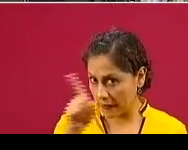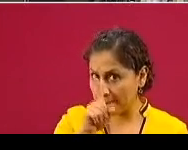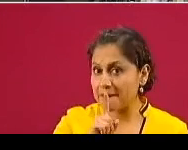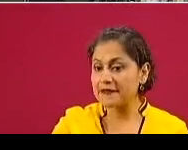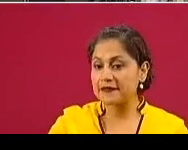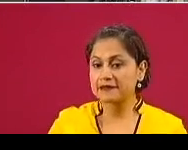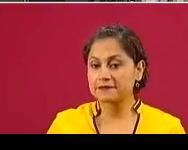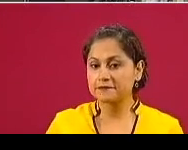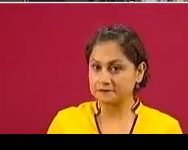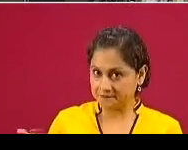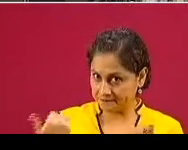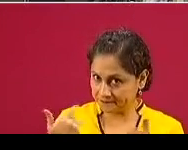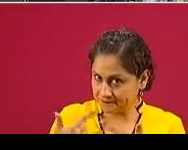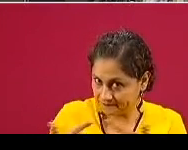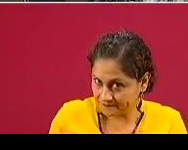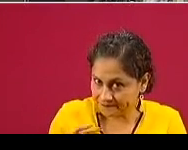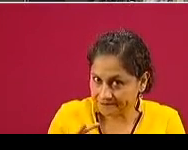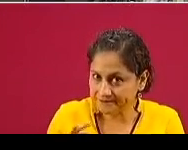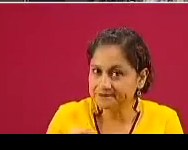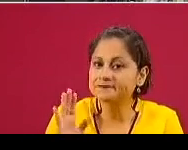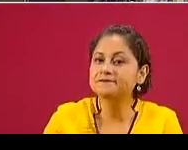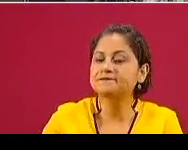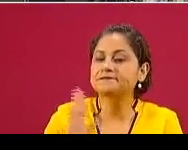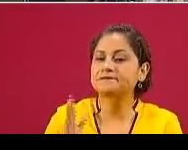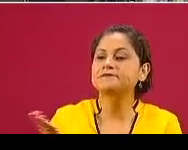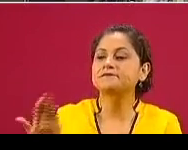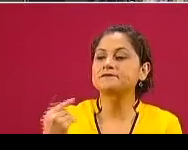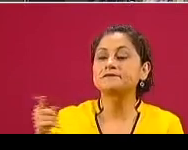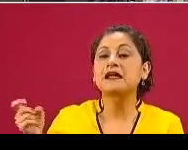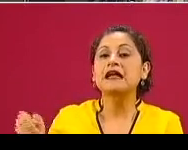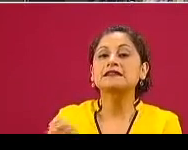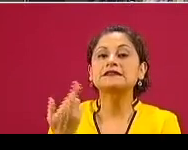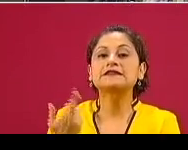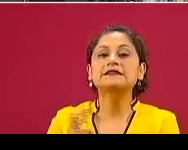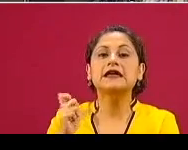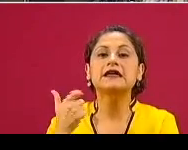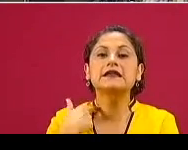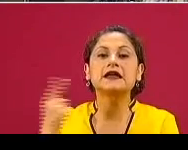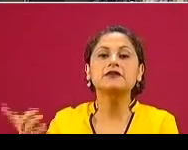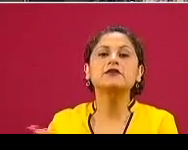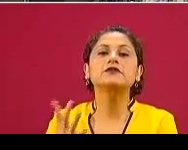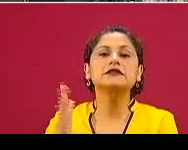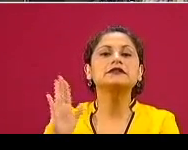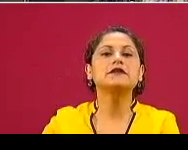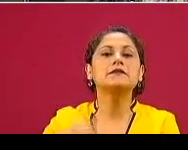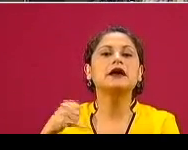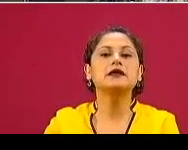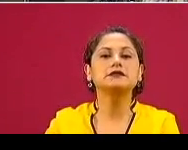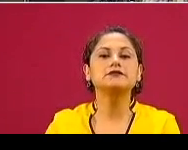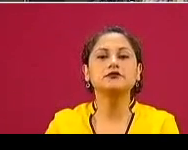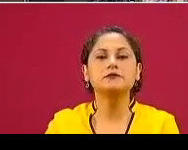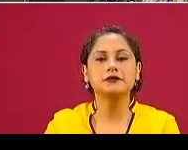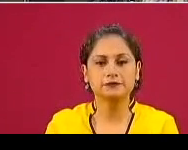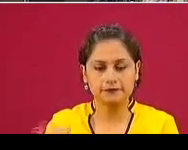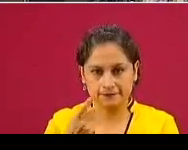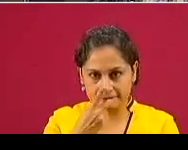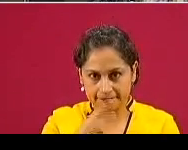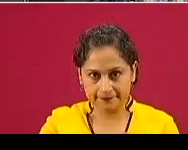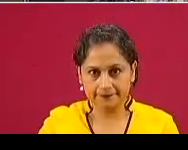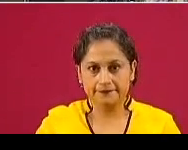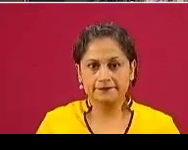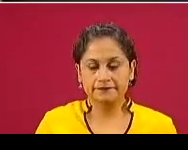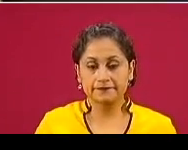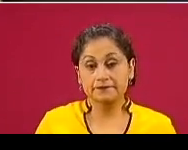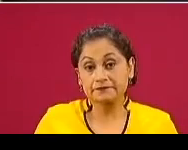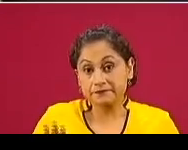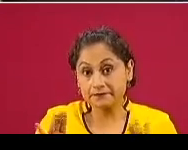Y a ver, cuénteme más. ¿Qué más dice el exsecretario, doctor Narro? A ver, permíteme. Pues sí.